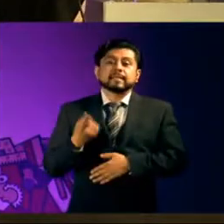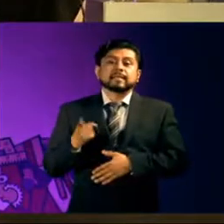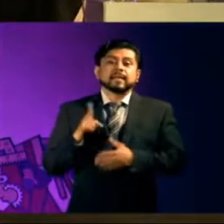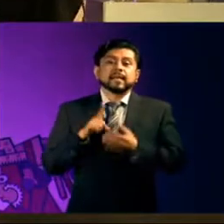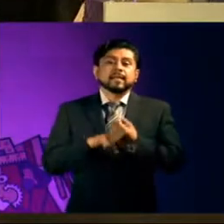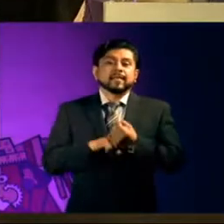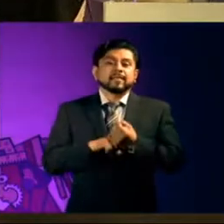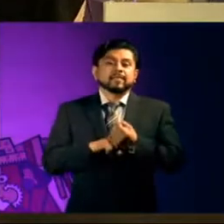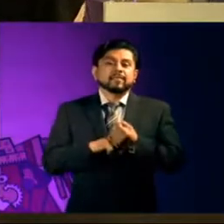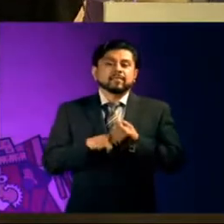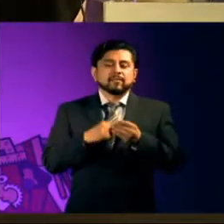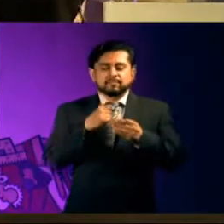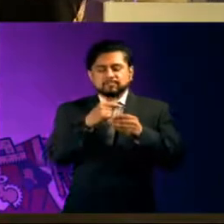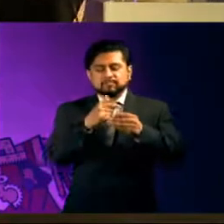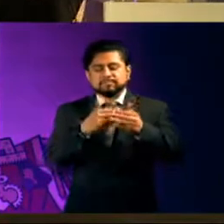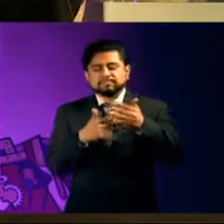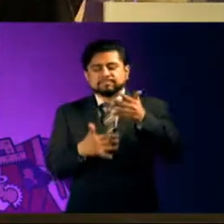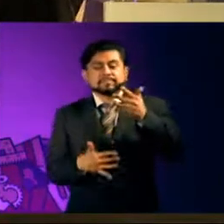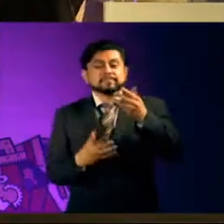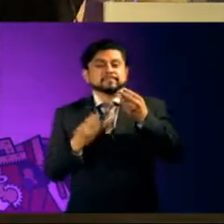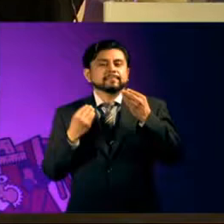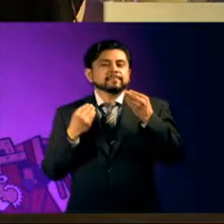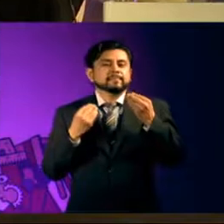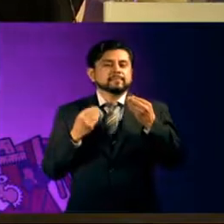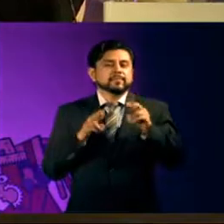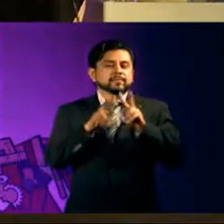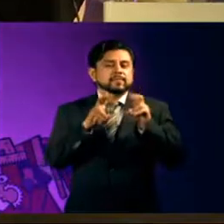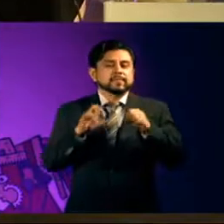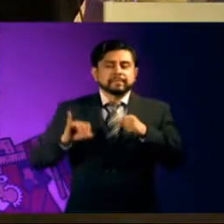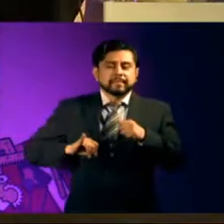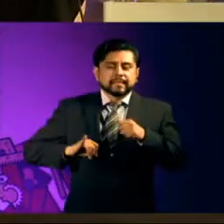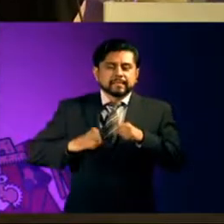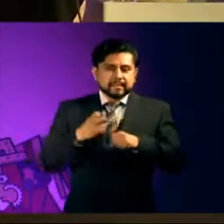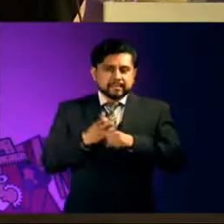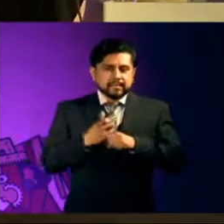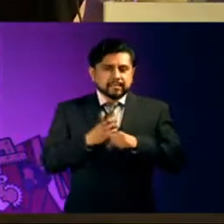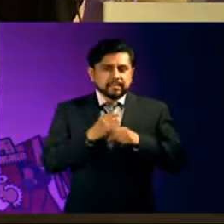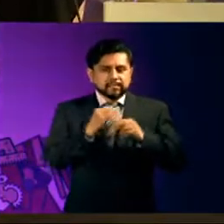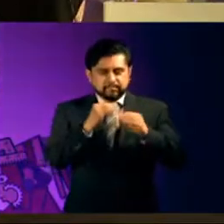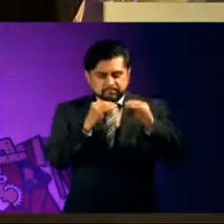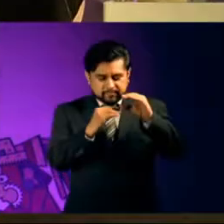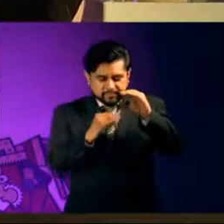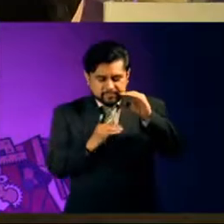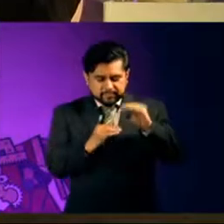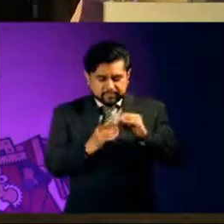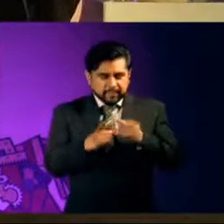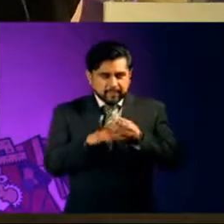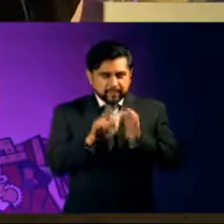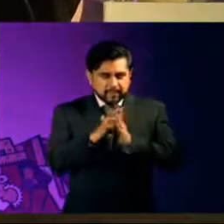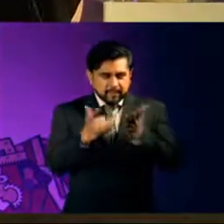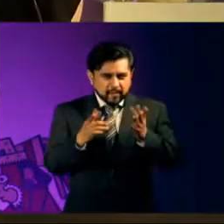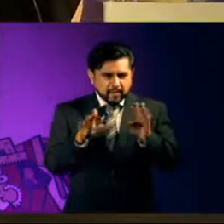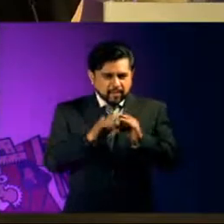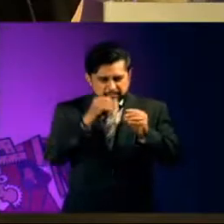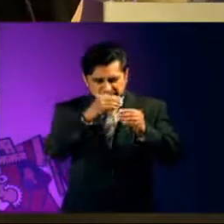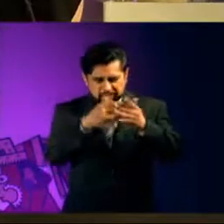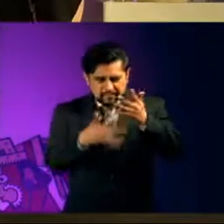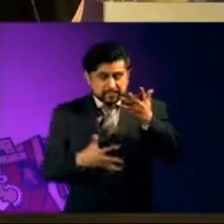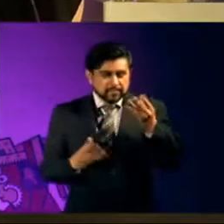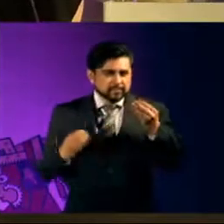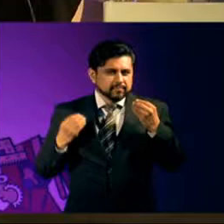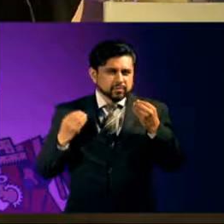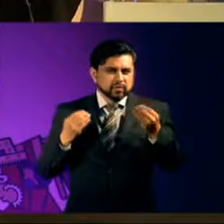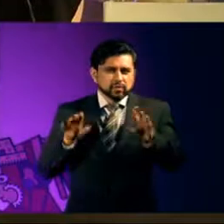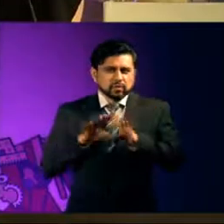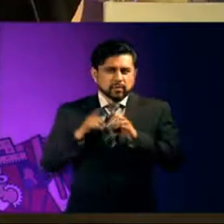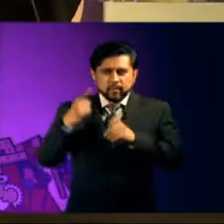capas y eso es tremendamente emocionante porque tiene un montón de capas y un montón de perspectivas casi tantas como las